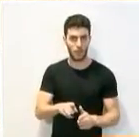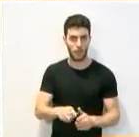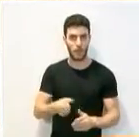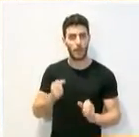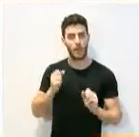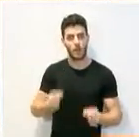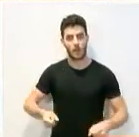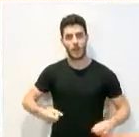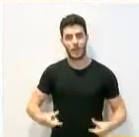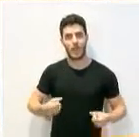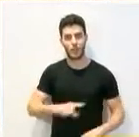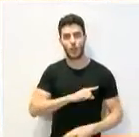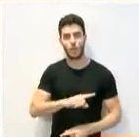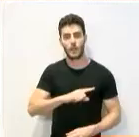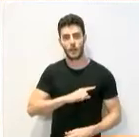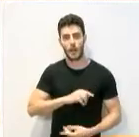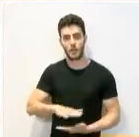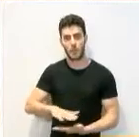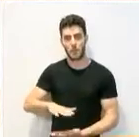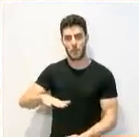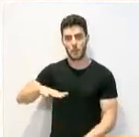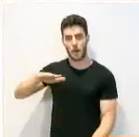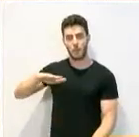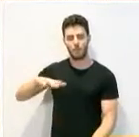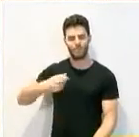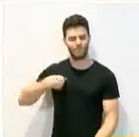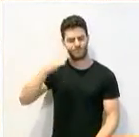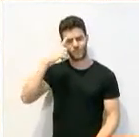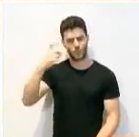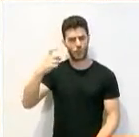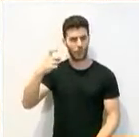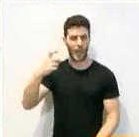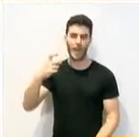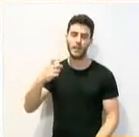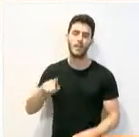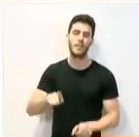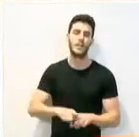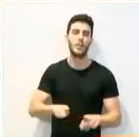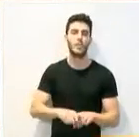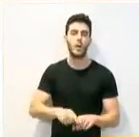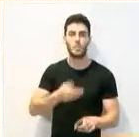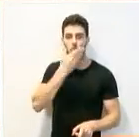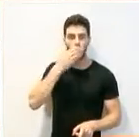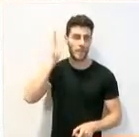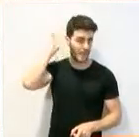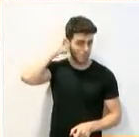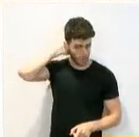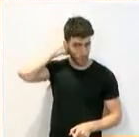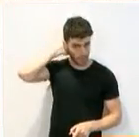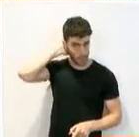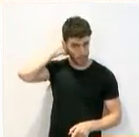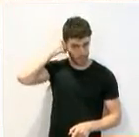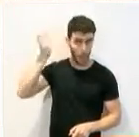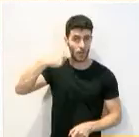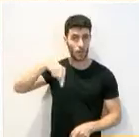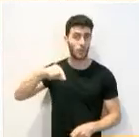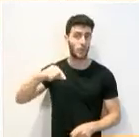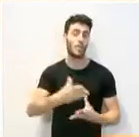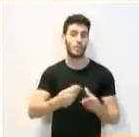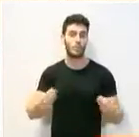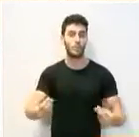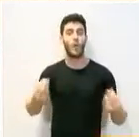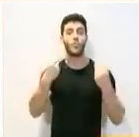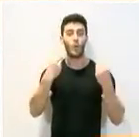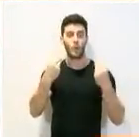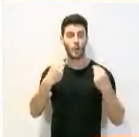gasto militar. Resulta paradigmático como muchos que nos formamos